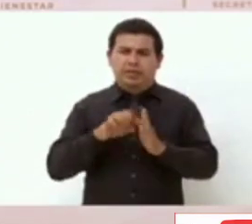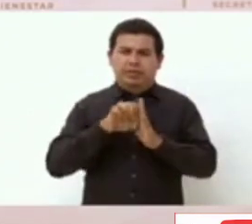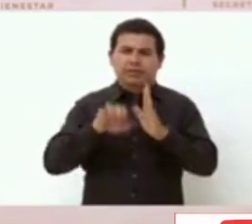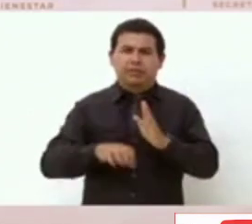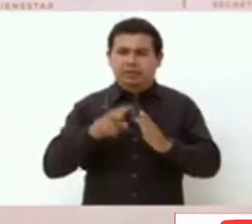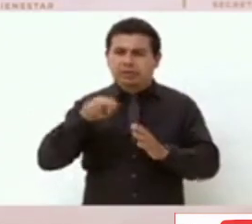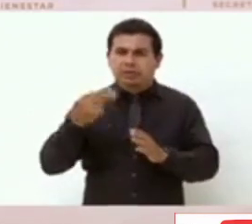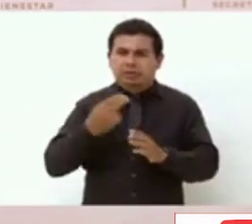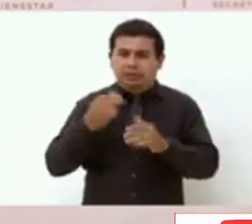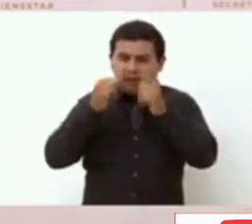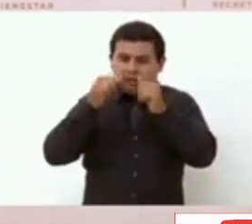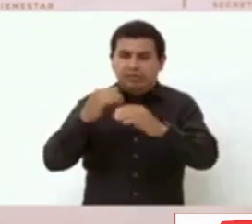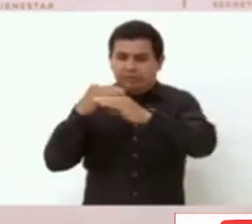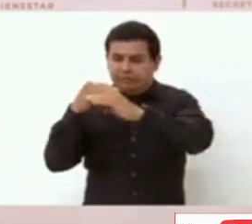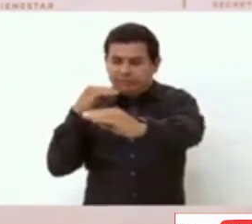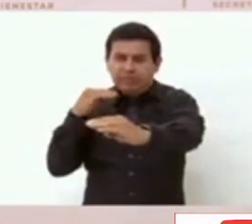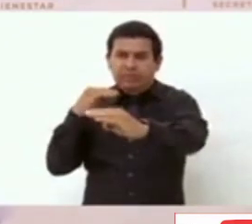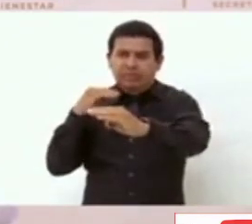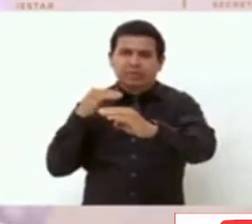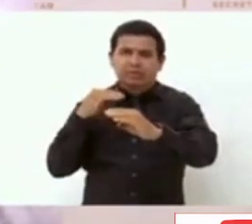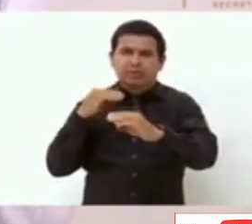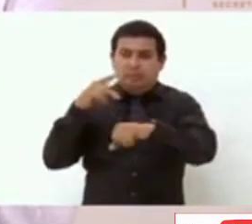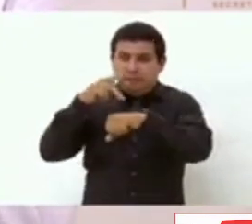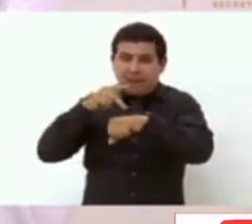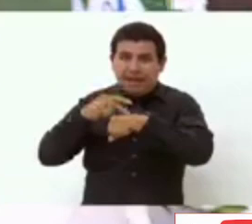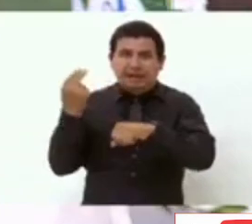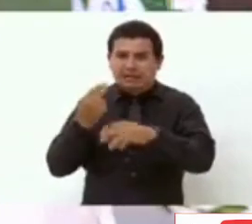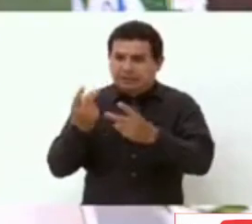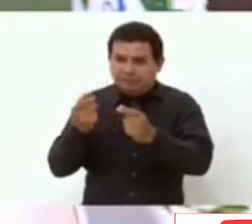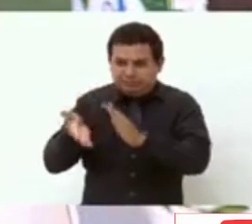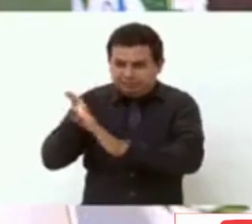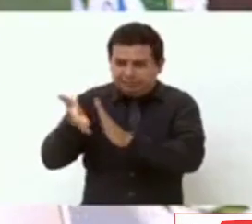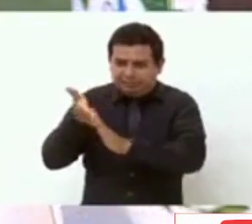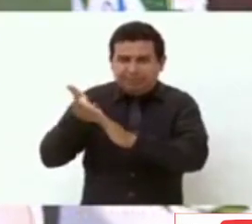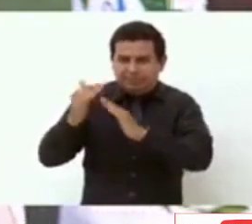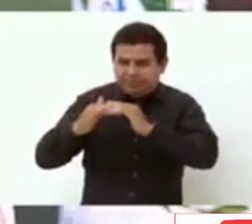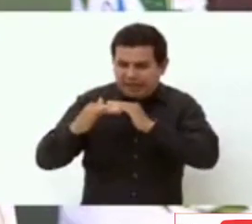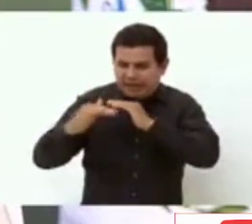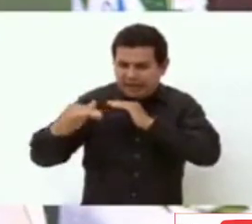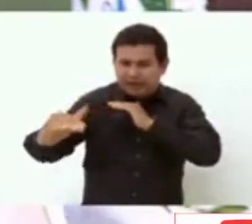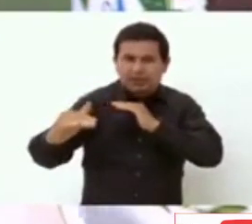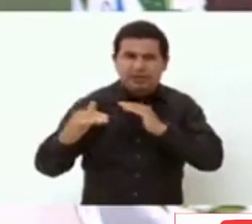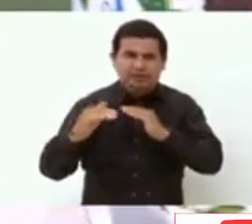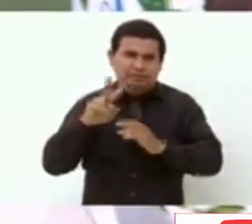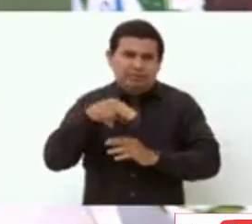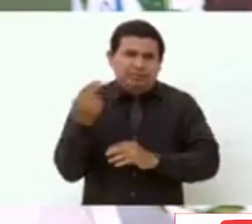Tenemos que continuar con los caminos de concreto, así,